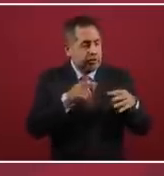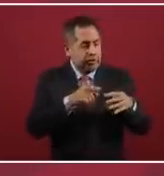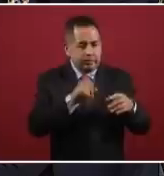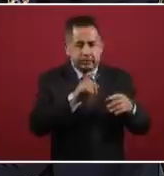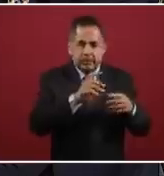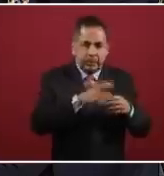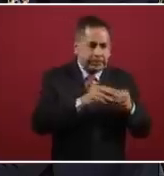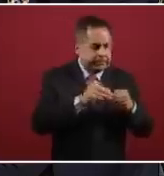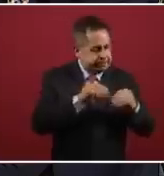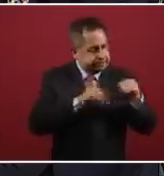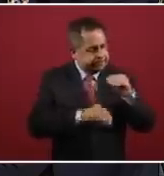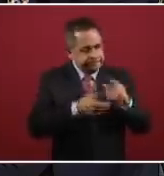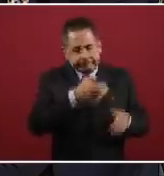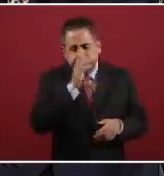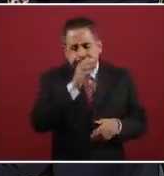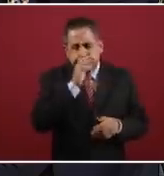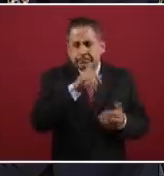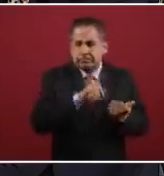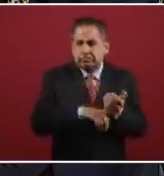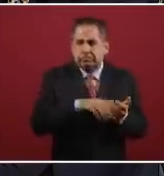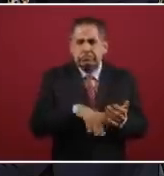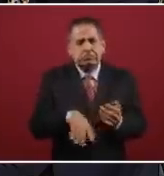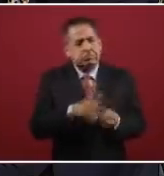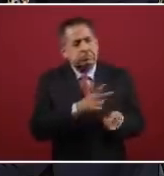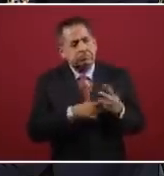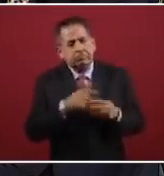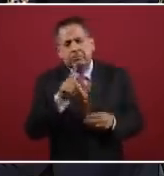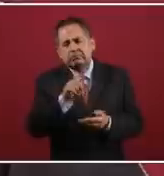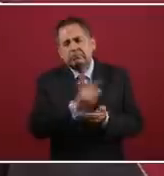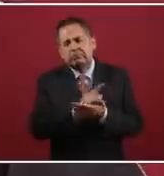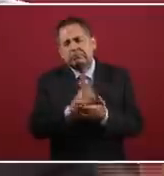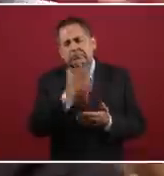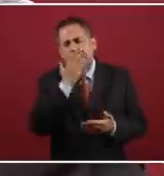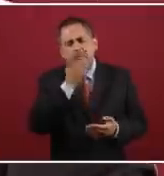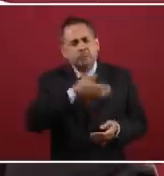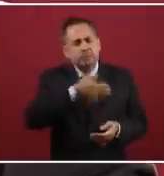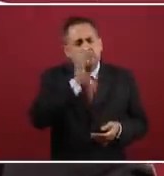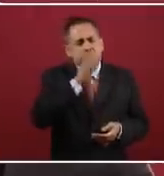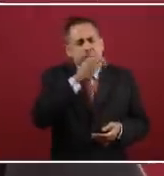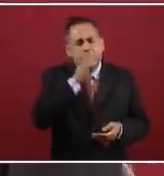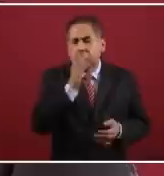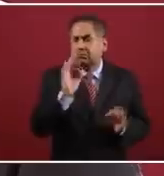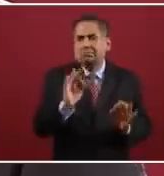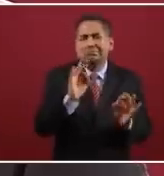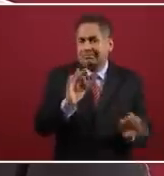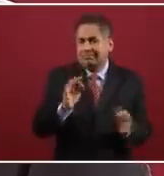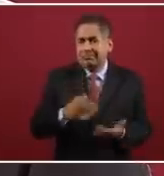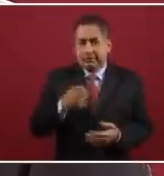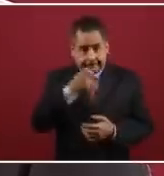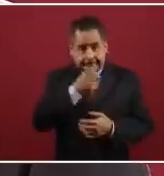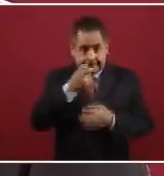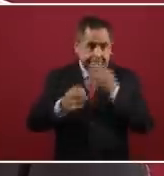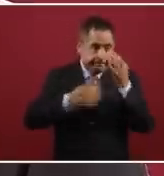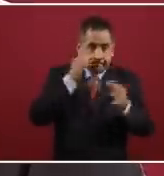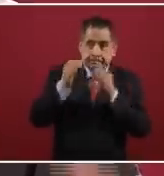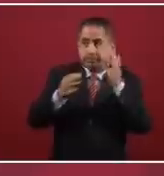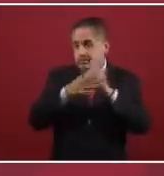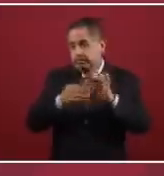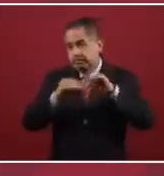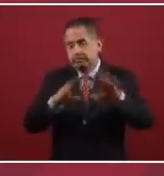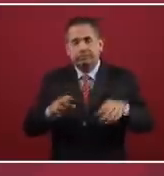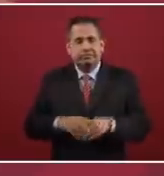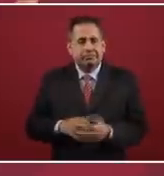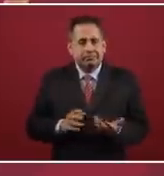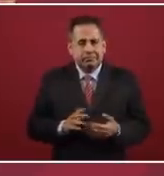productores que siembran melón en la laguna. En fin, esa va a ser una campaña. Las